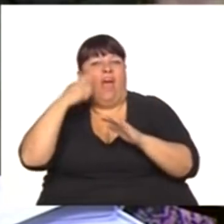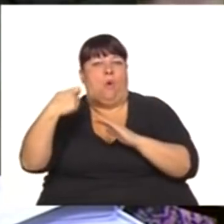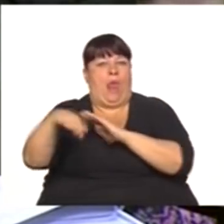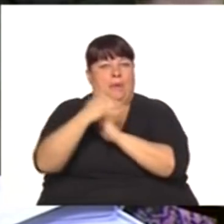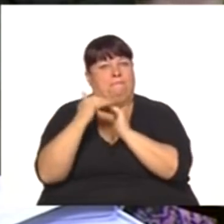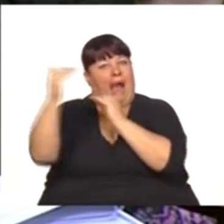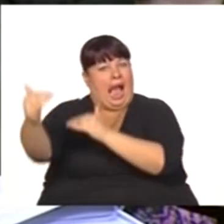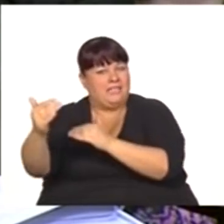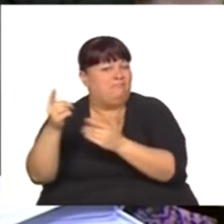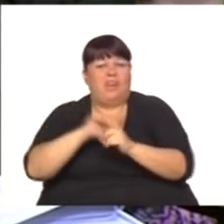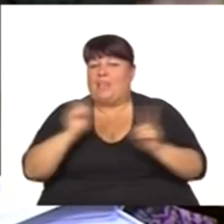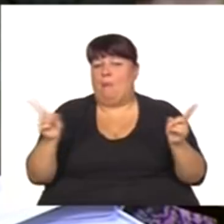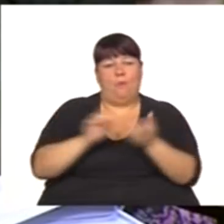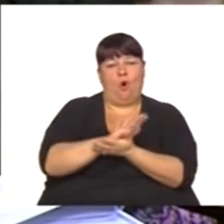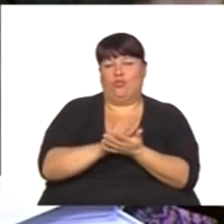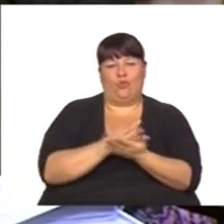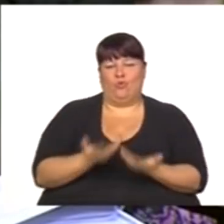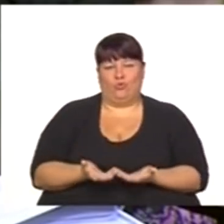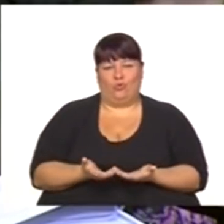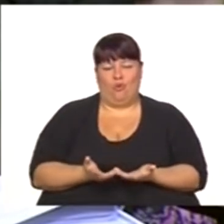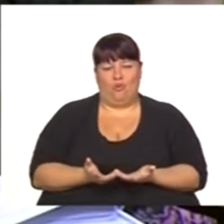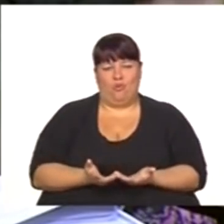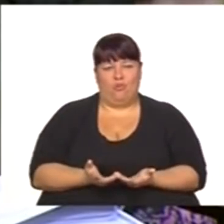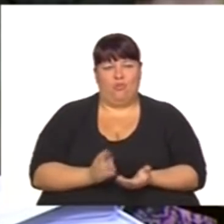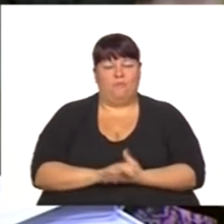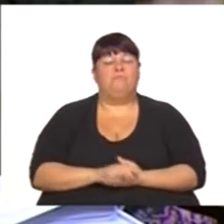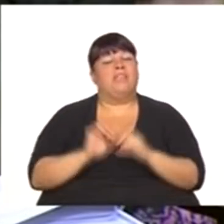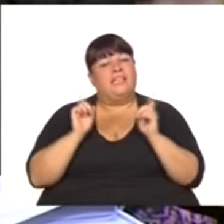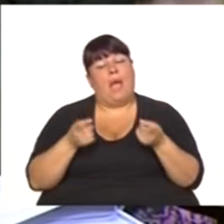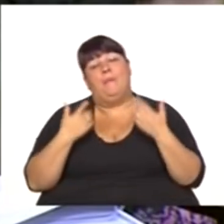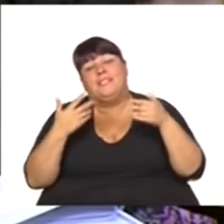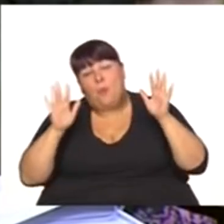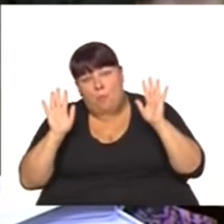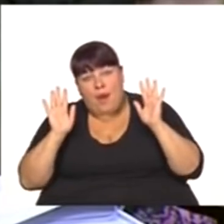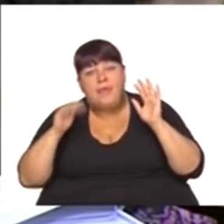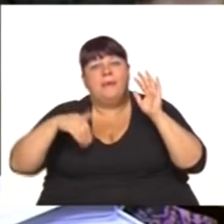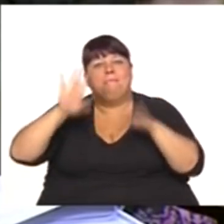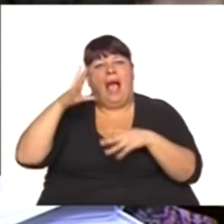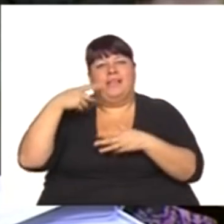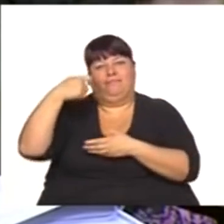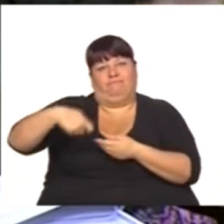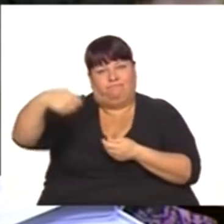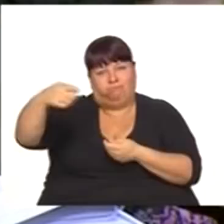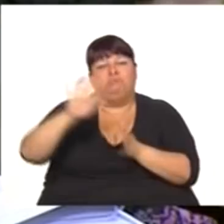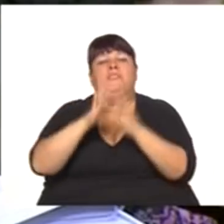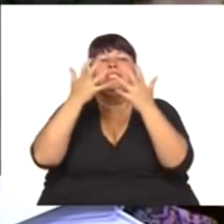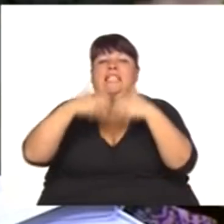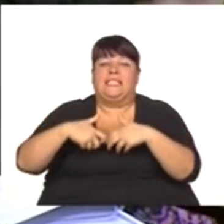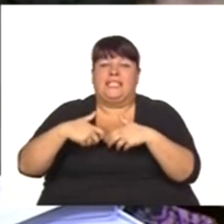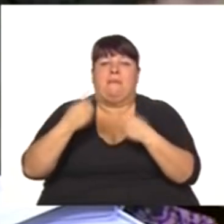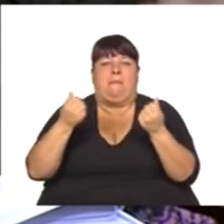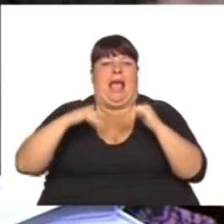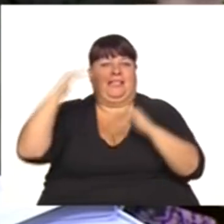retiro, pero esto tampoco es la solución. También lo que podemos hacer es que haya mayores contribuciones, es decir, que el sistema tenga